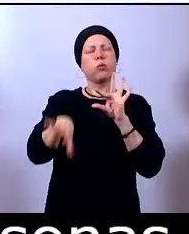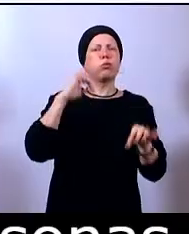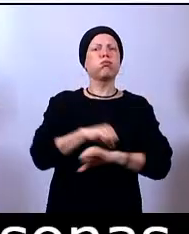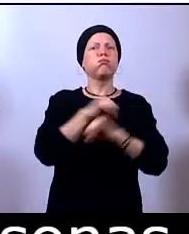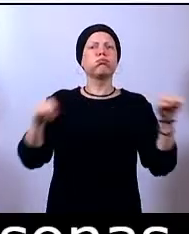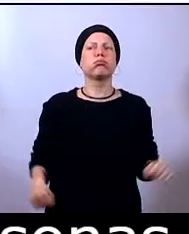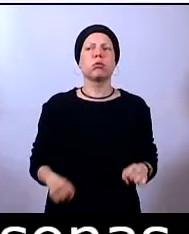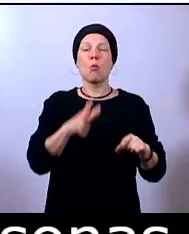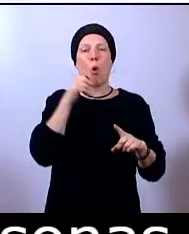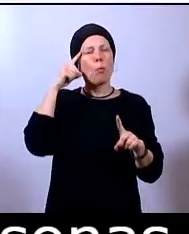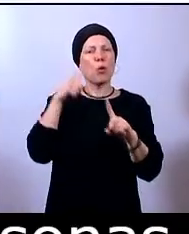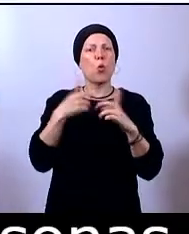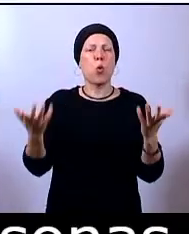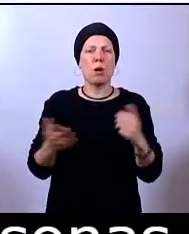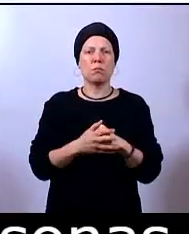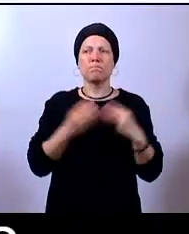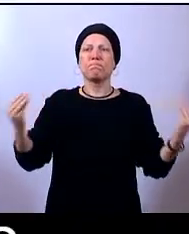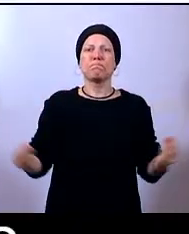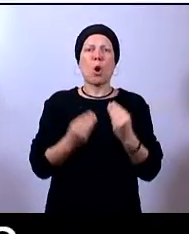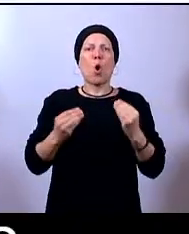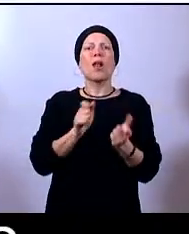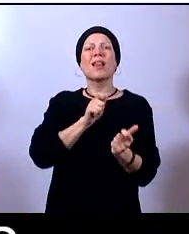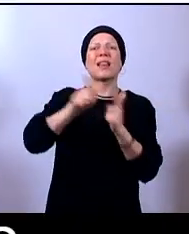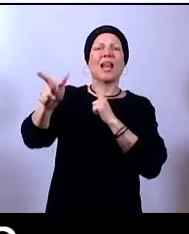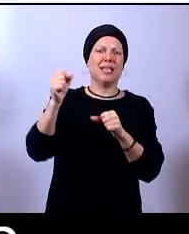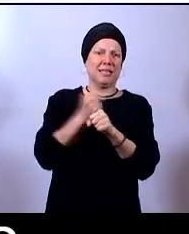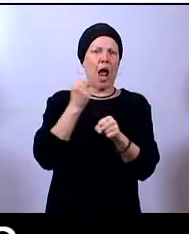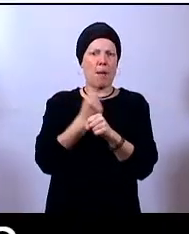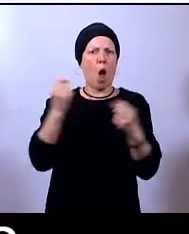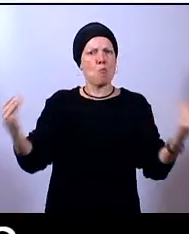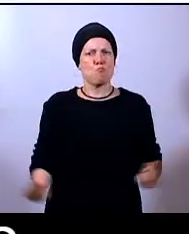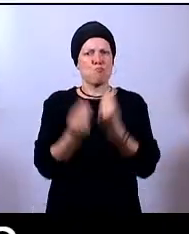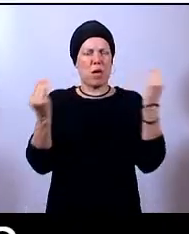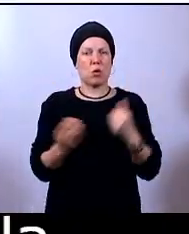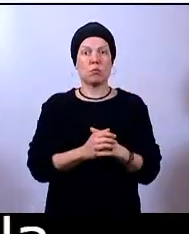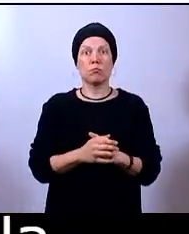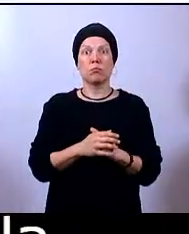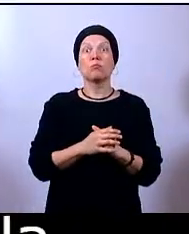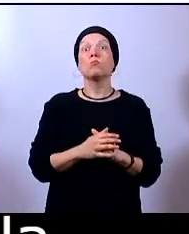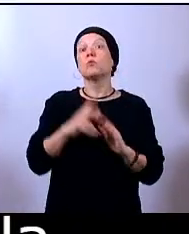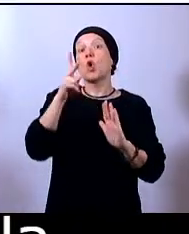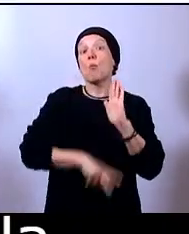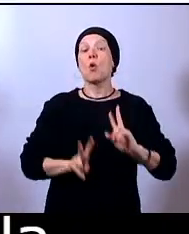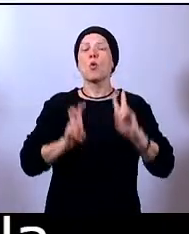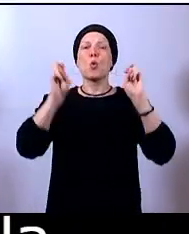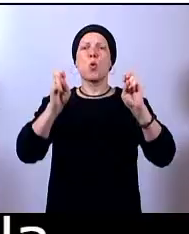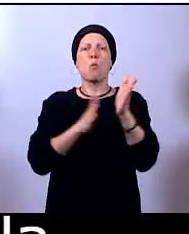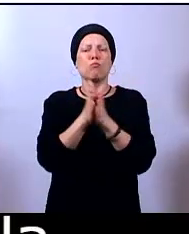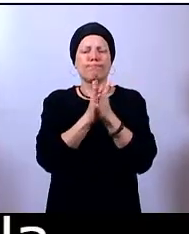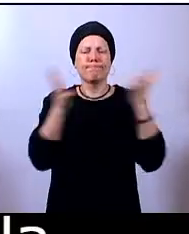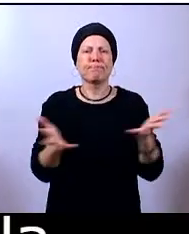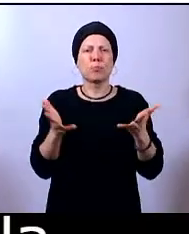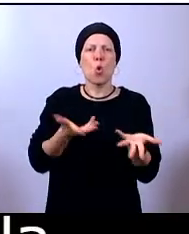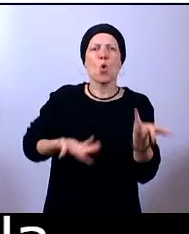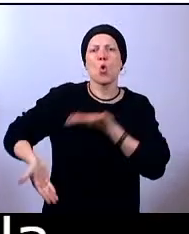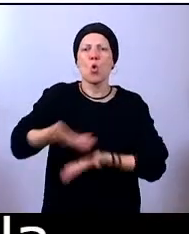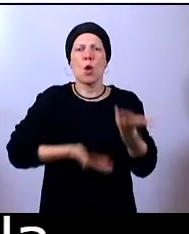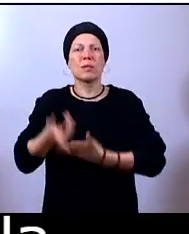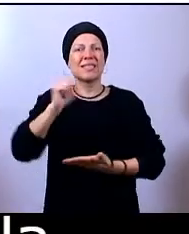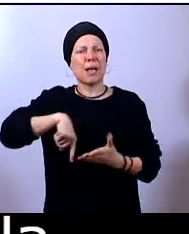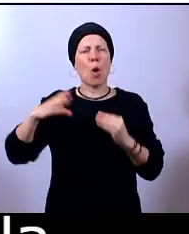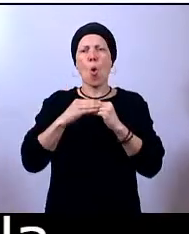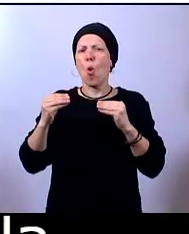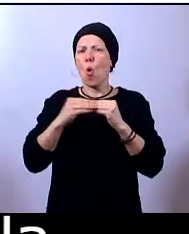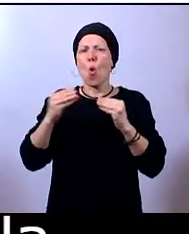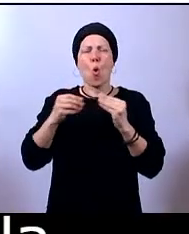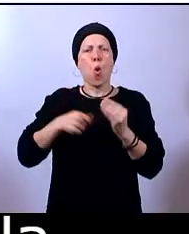la consolidación y la mejora del teletrabajo. Con esta nueva norma fomentamos el trabajo colaborativo y el uso intensivo